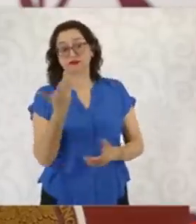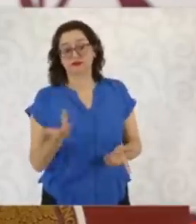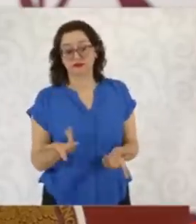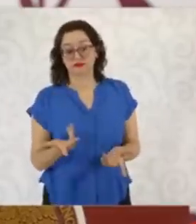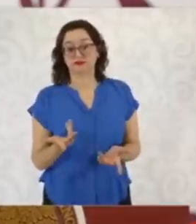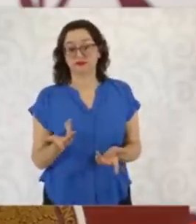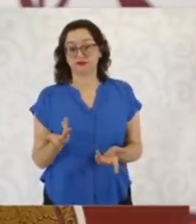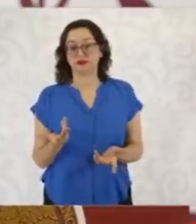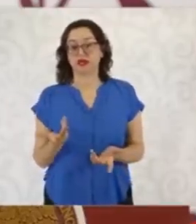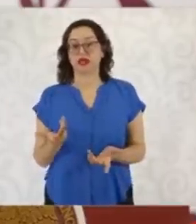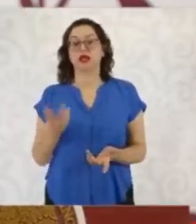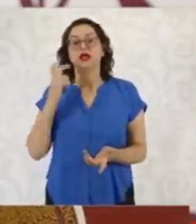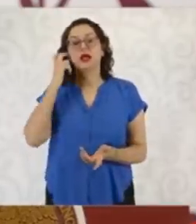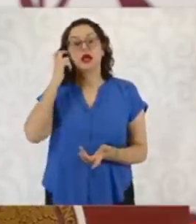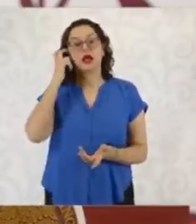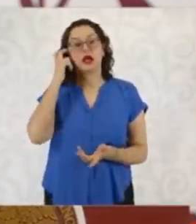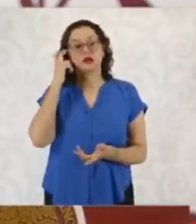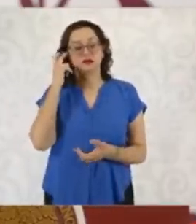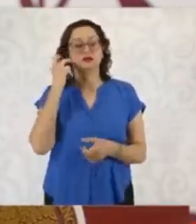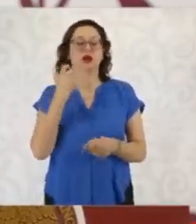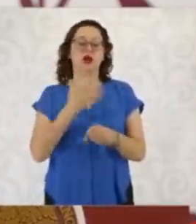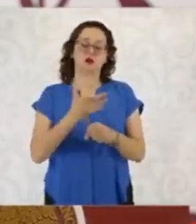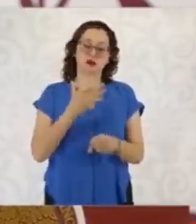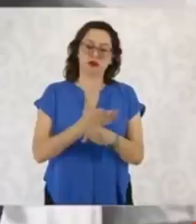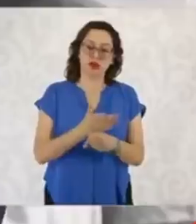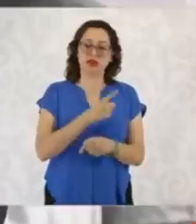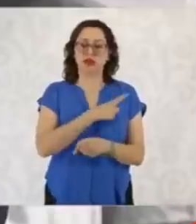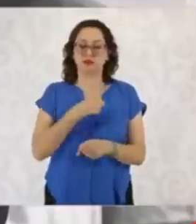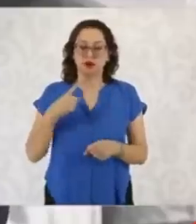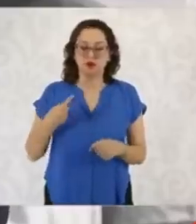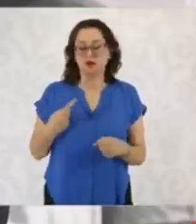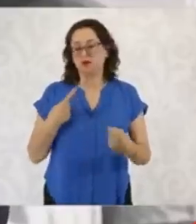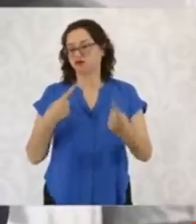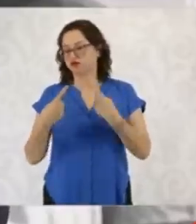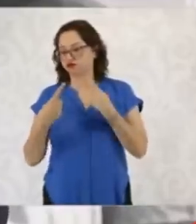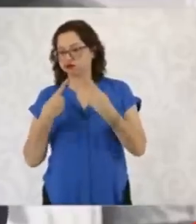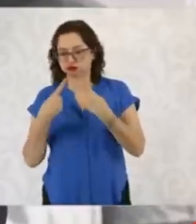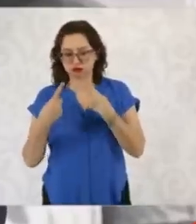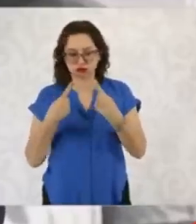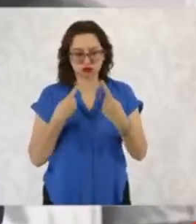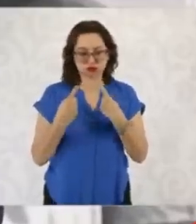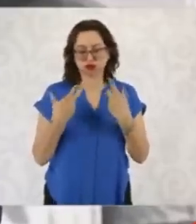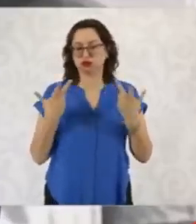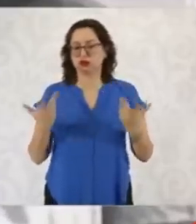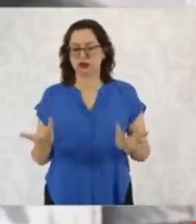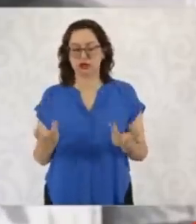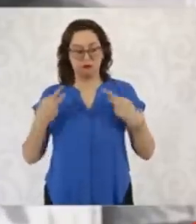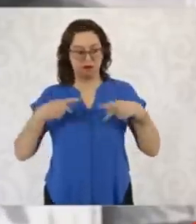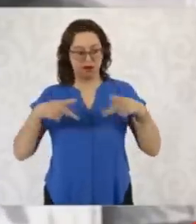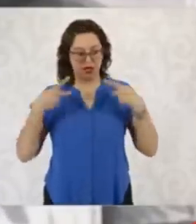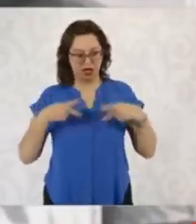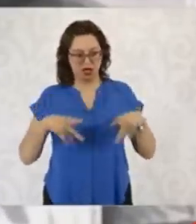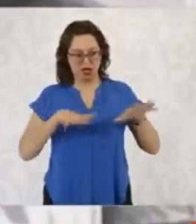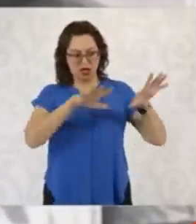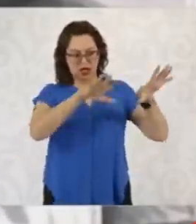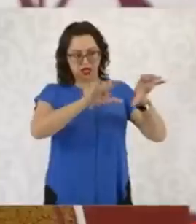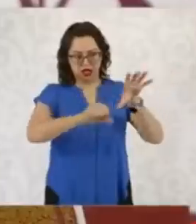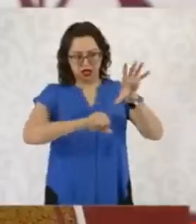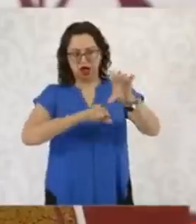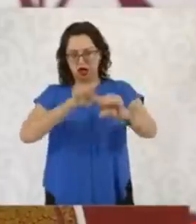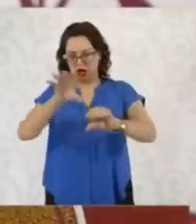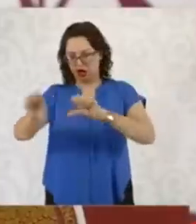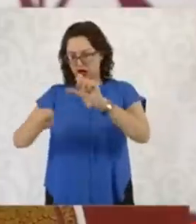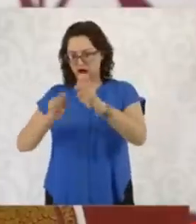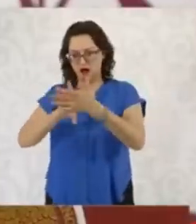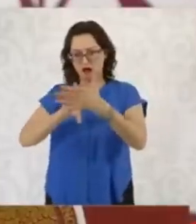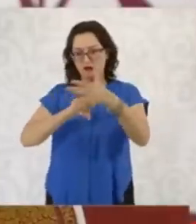una serie de conversaciones con algunos de las personas que tienen orden de aprehensión, con el propósito de que